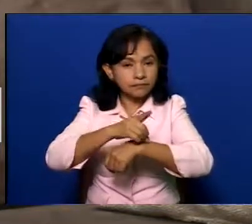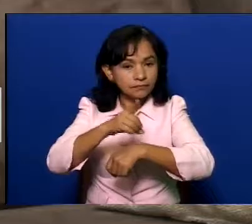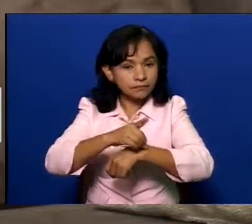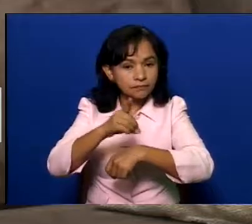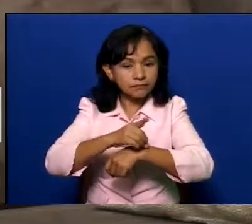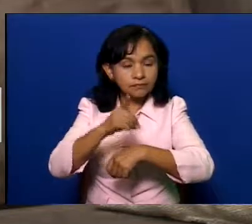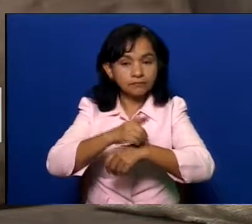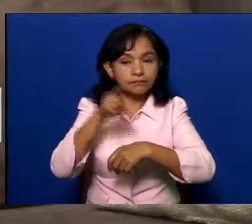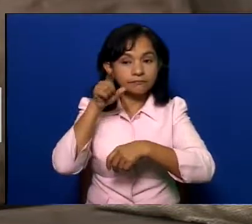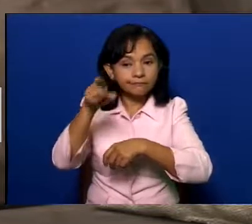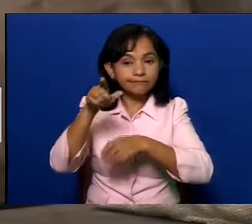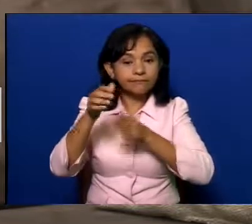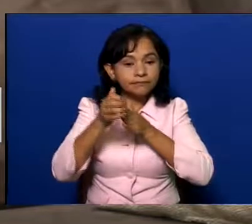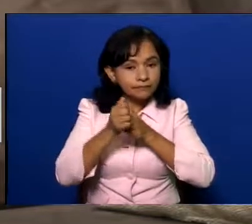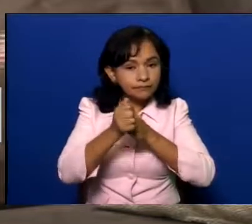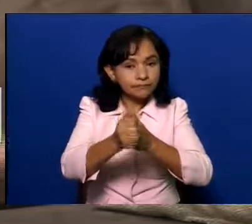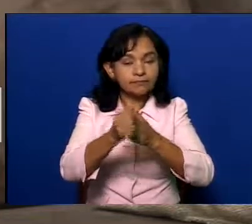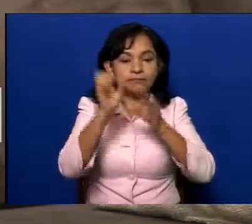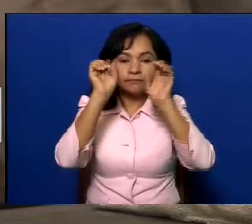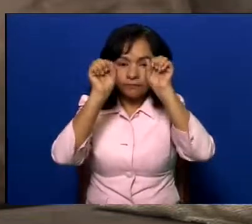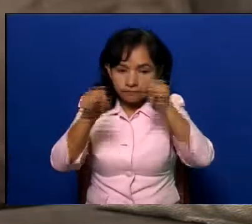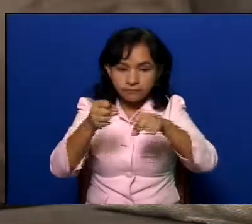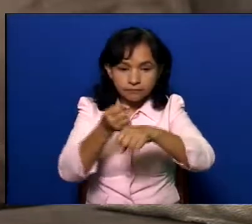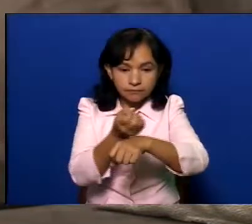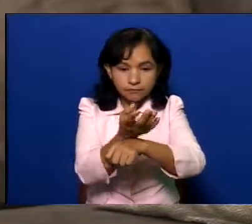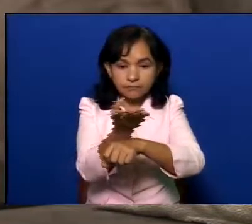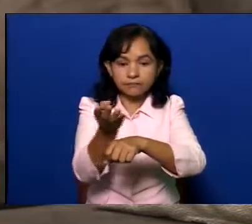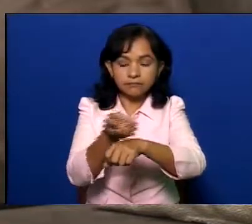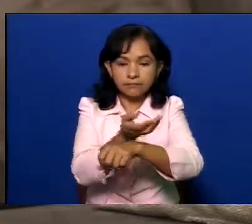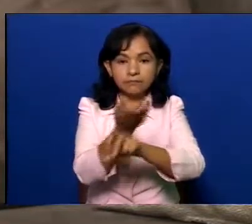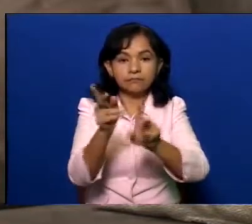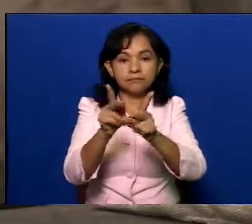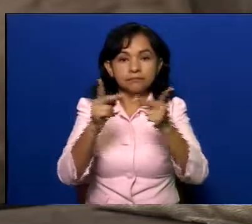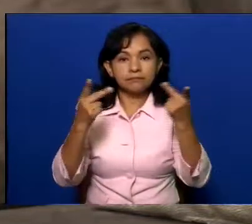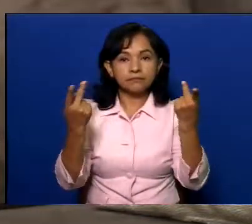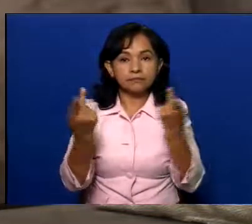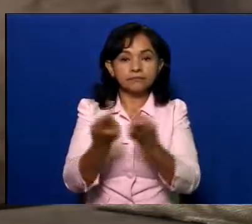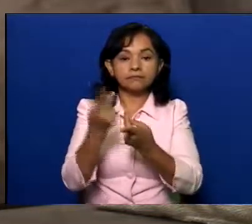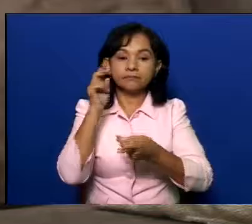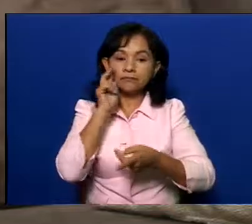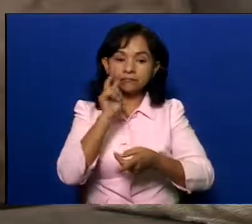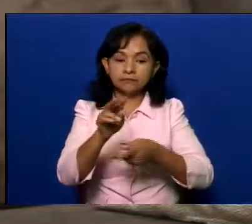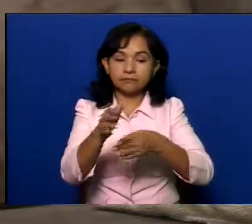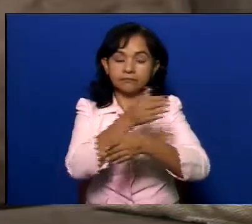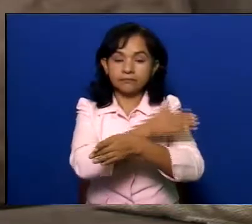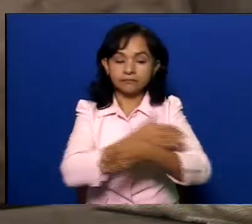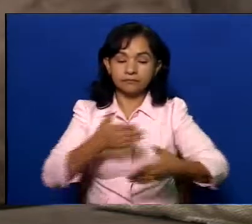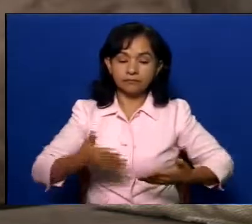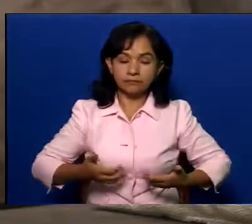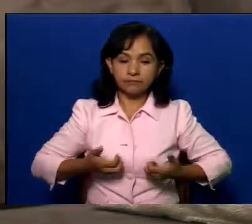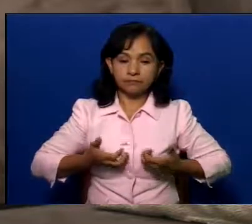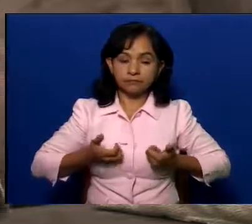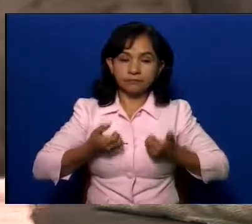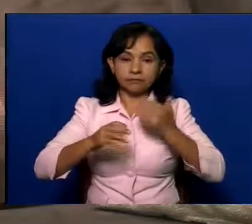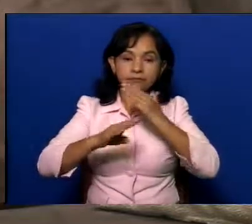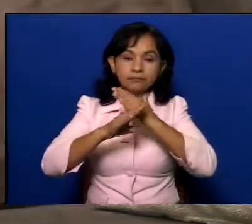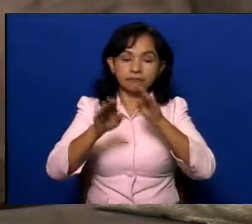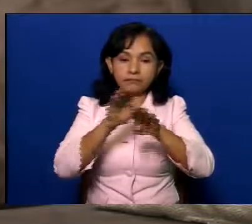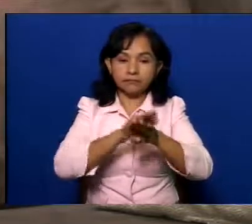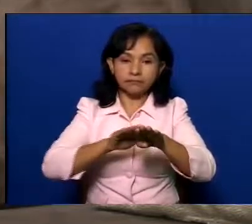diputada. Cuando regresemos estaremos conversando sobre el modelo que está implementando o las acciones que está haciendo nuestro